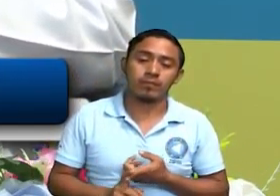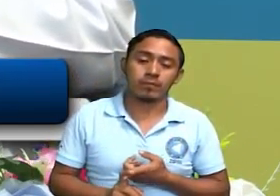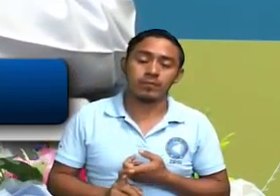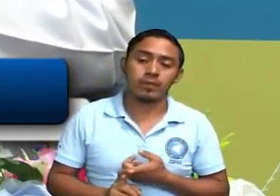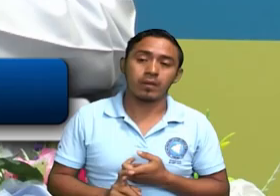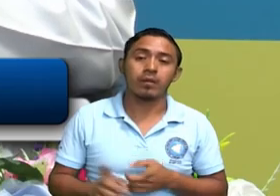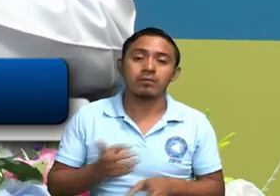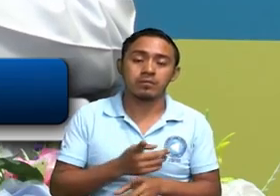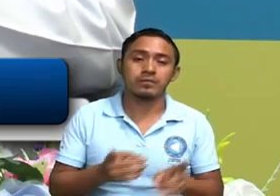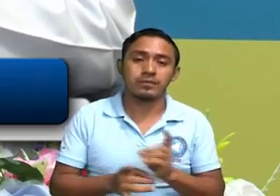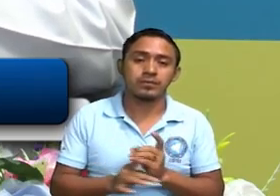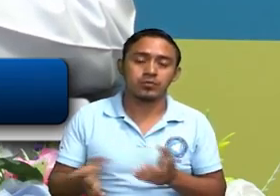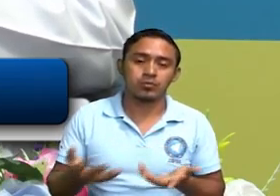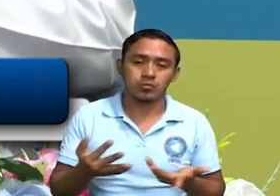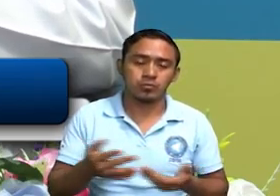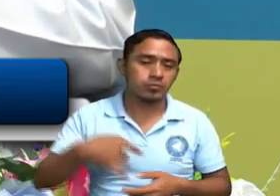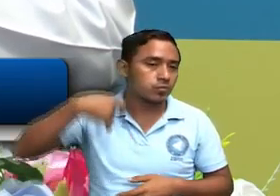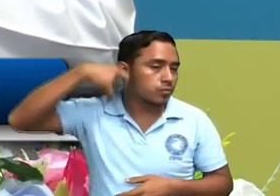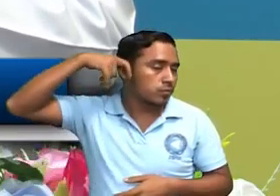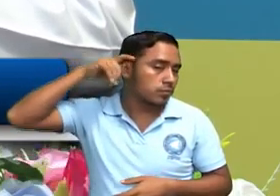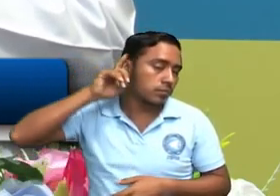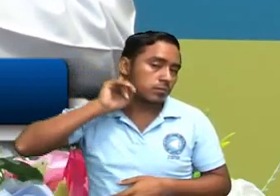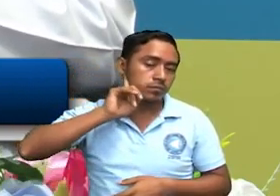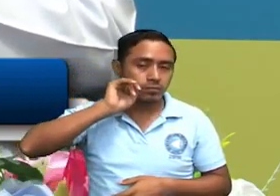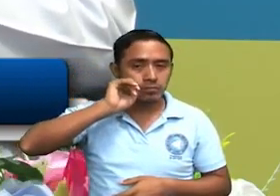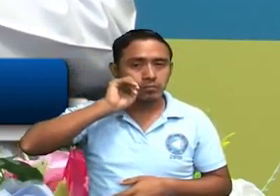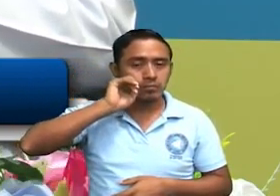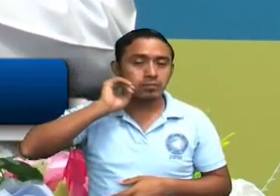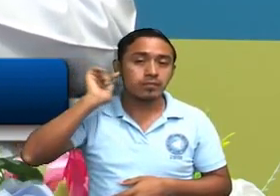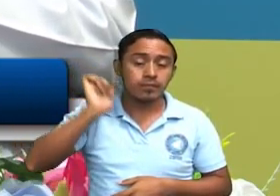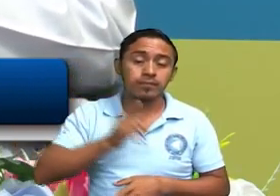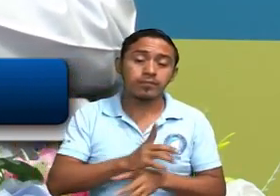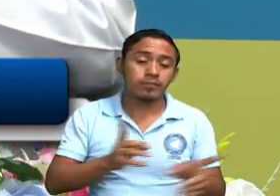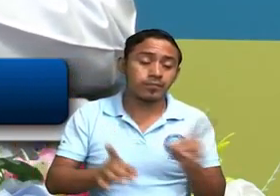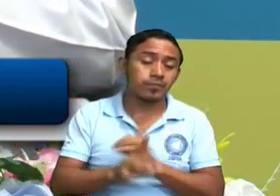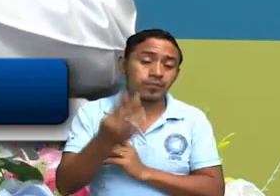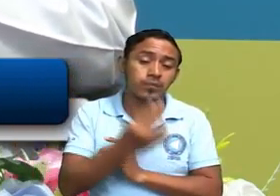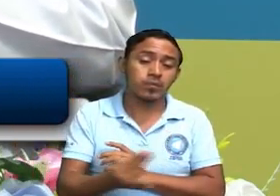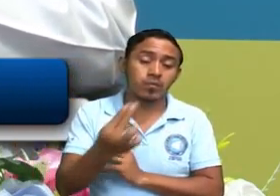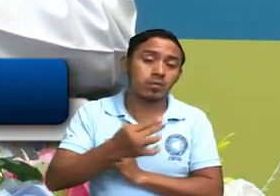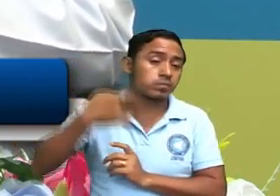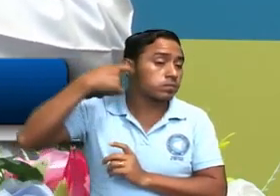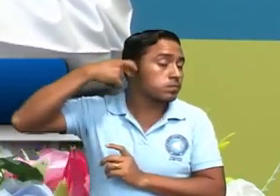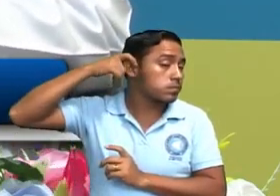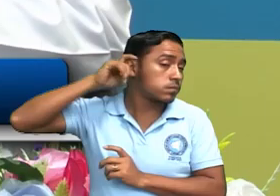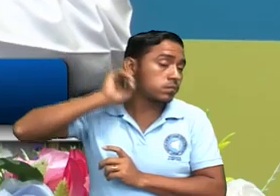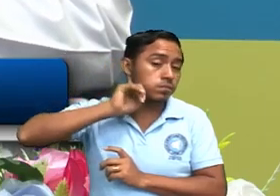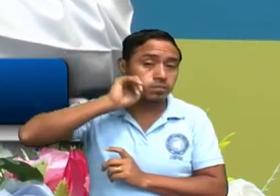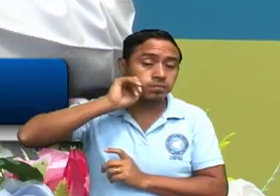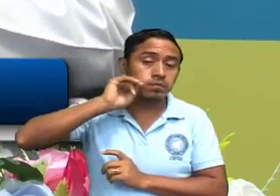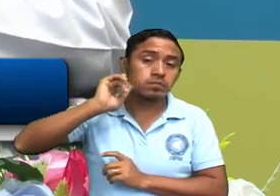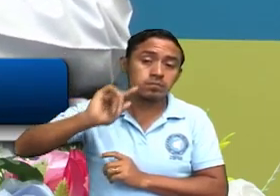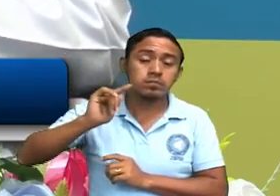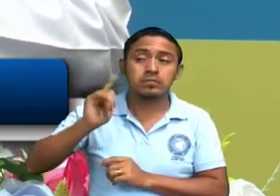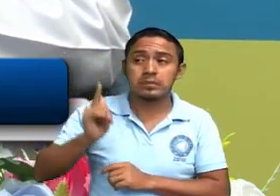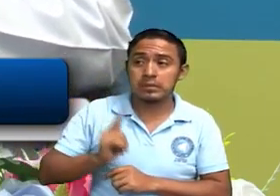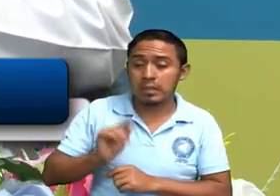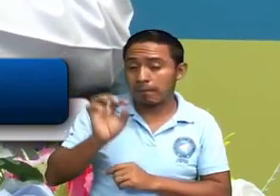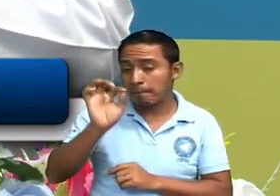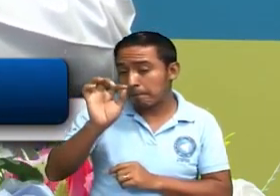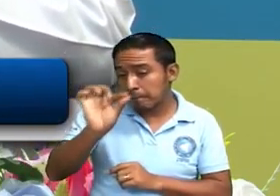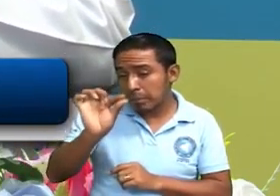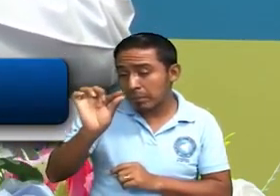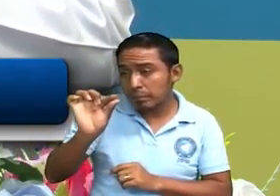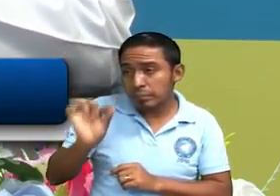estos casos, una prótesis auditiva. Una prótesis auditiva, si acaso hay restos